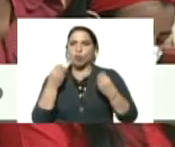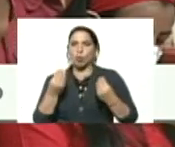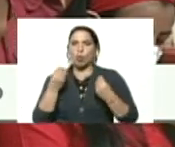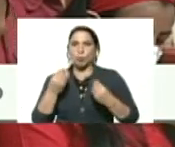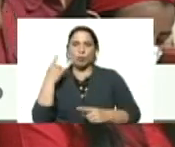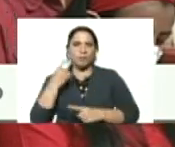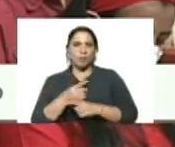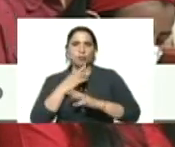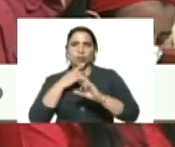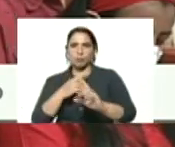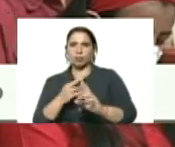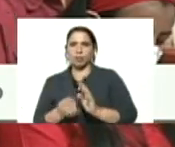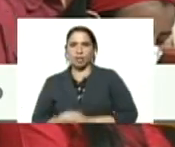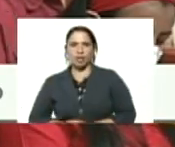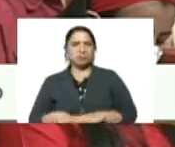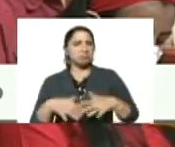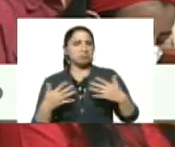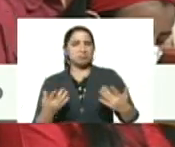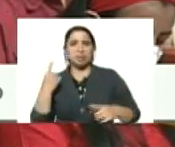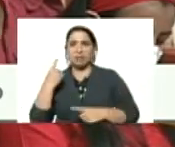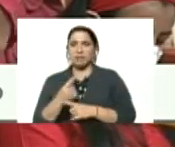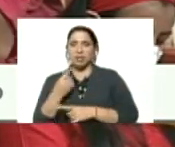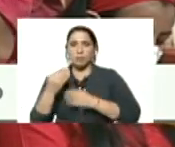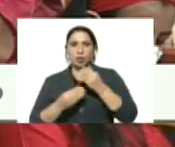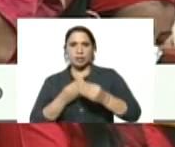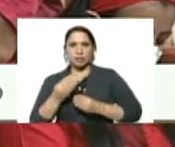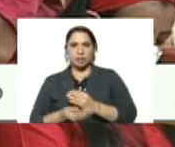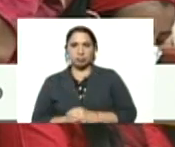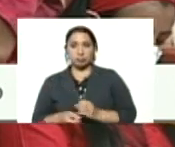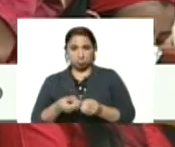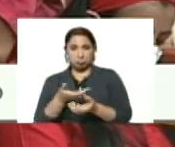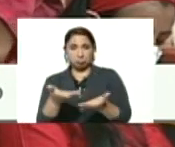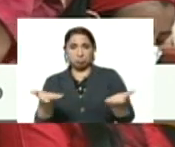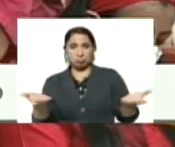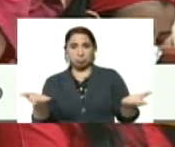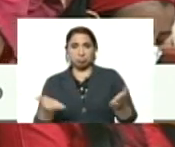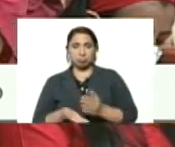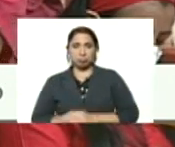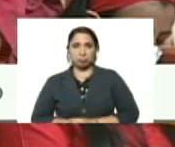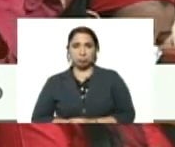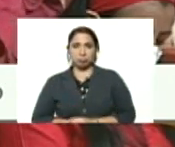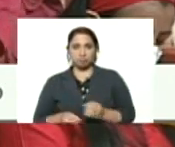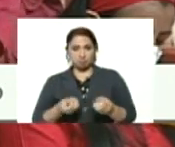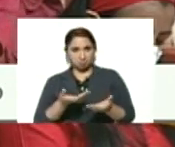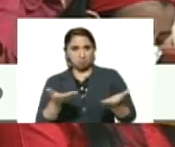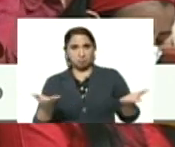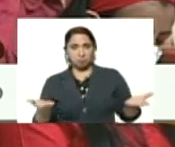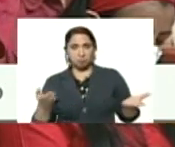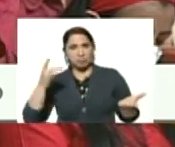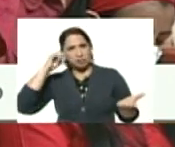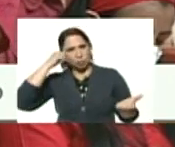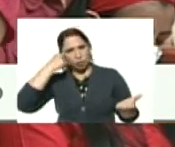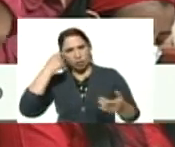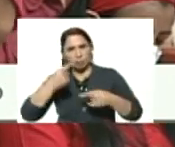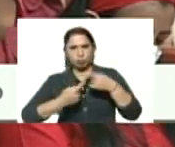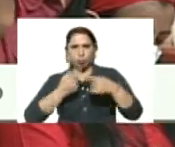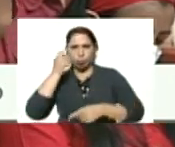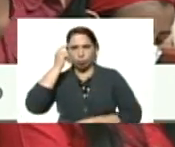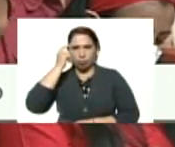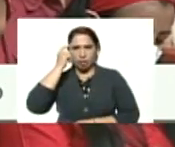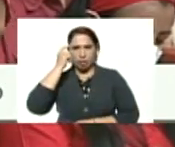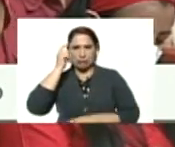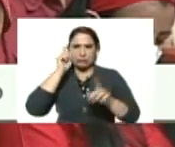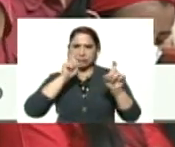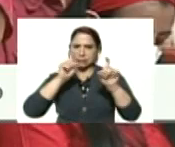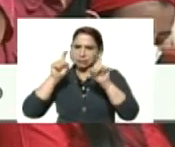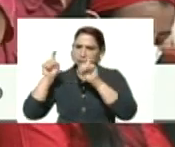responder, qué debíamos hacer. Ahí está, ahí está. Recordémoslo todos los días, enseñémoslo